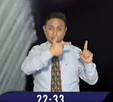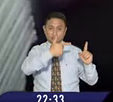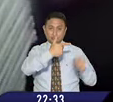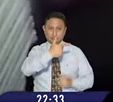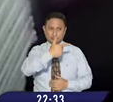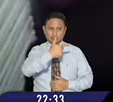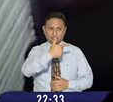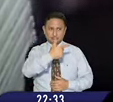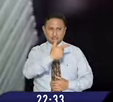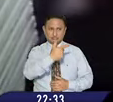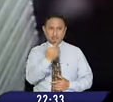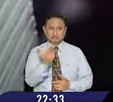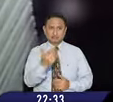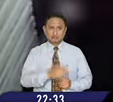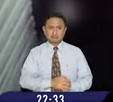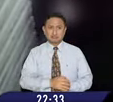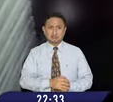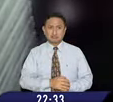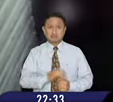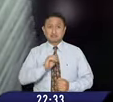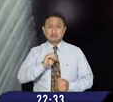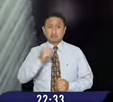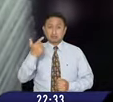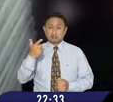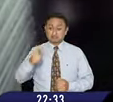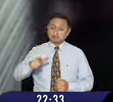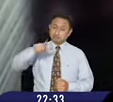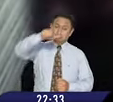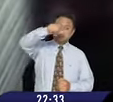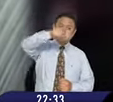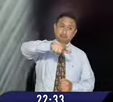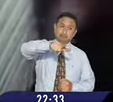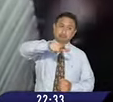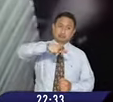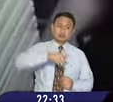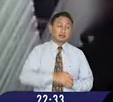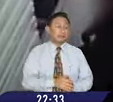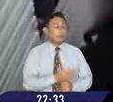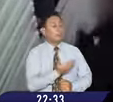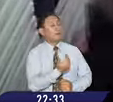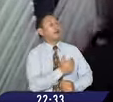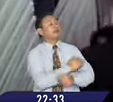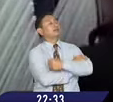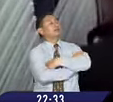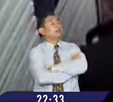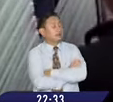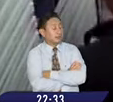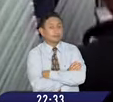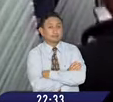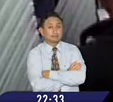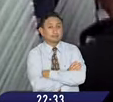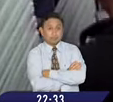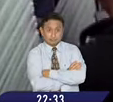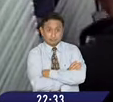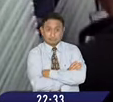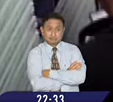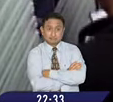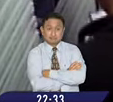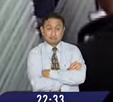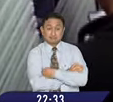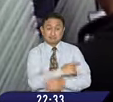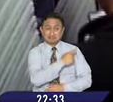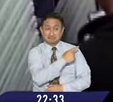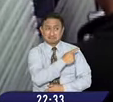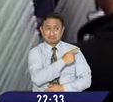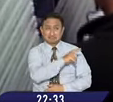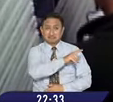que algo pide. Se toma el tiempo incluso para dejar su arma mientras hace su pedido. Y eso no es lo peor, sino que mire la tranquilidad